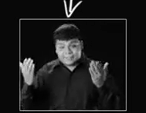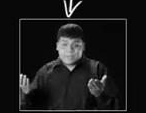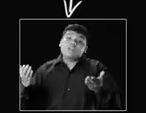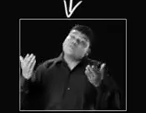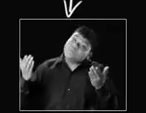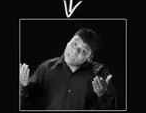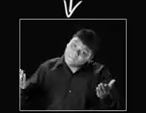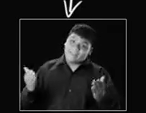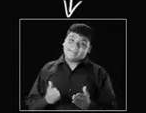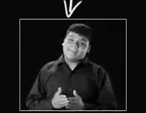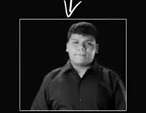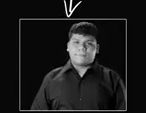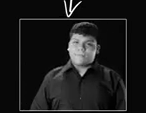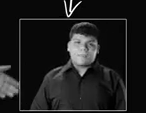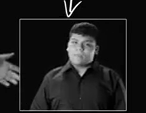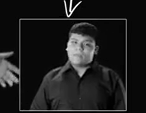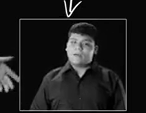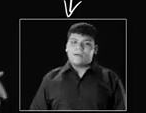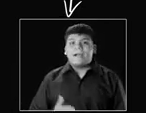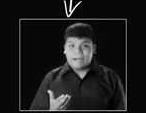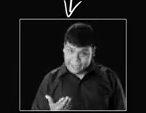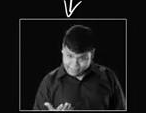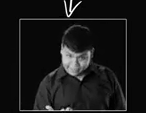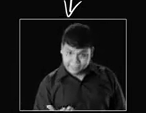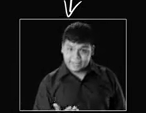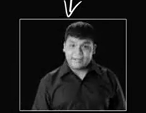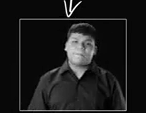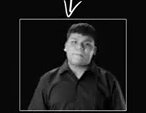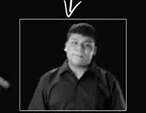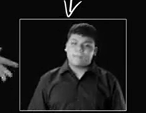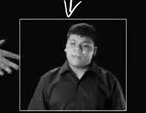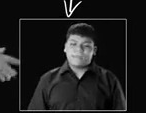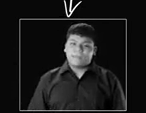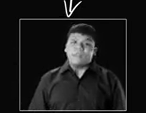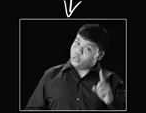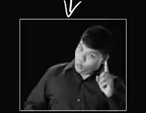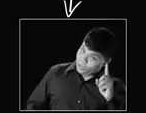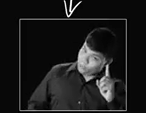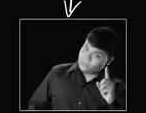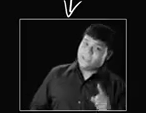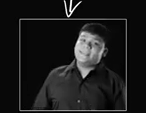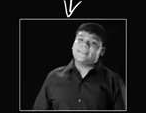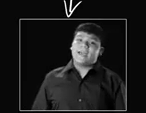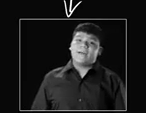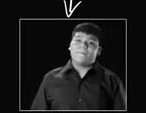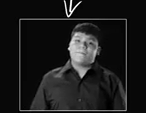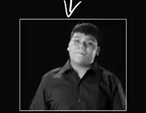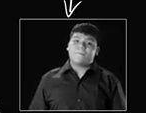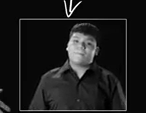Estamos cansados de sus pifias. No la jodan. Recapaciten. Cabrones. Tomen